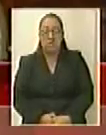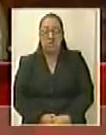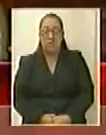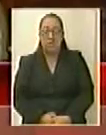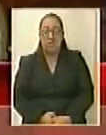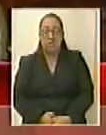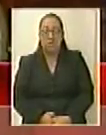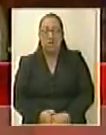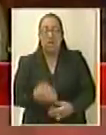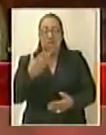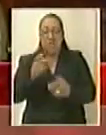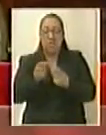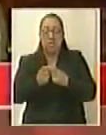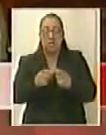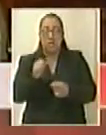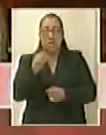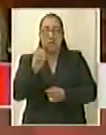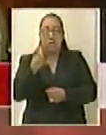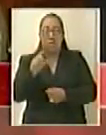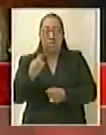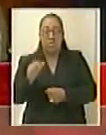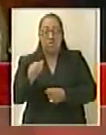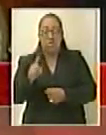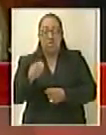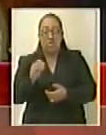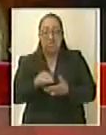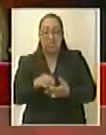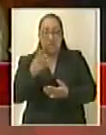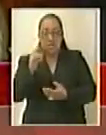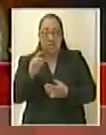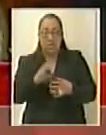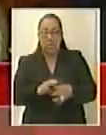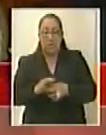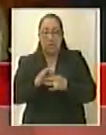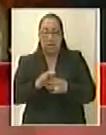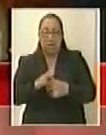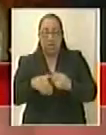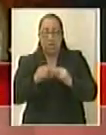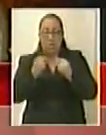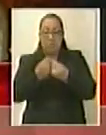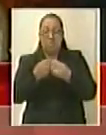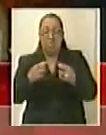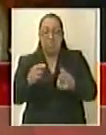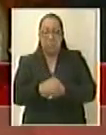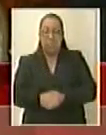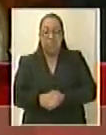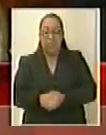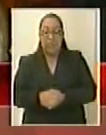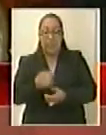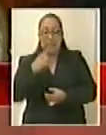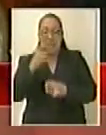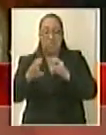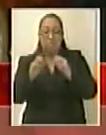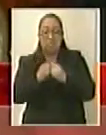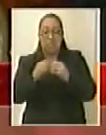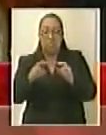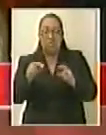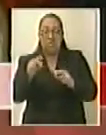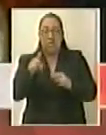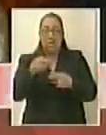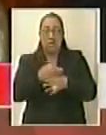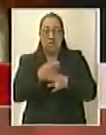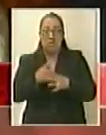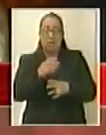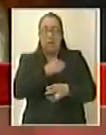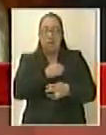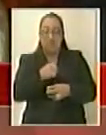reiteramos la invitación a que esta posición sea una posición unitaria de todas las bancadas que se ha comunicado a la población de esa manera y